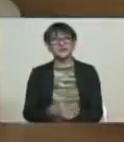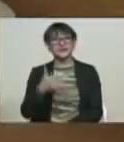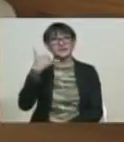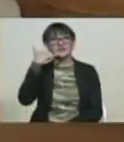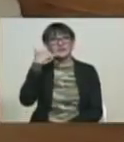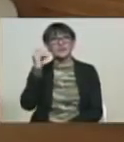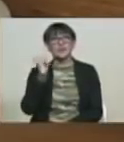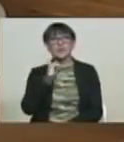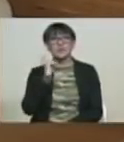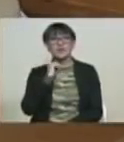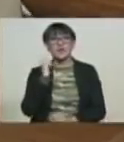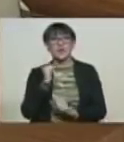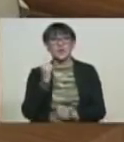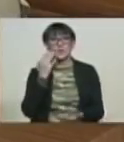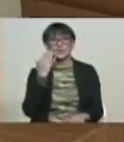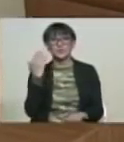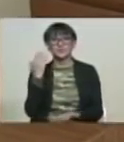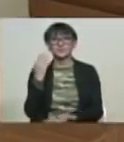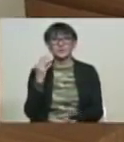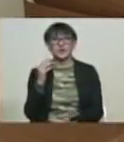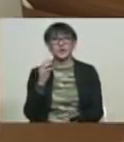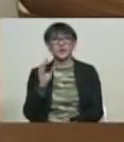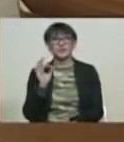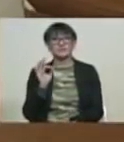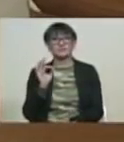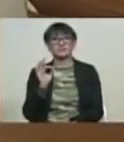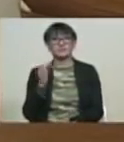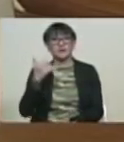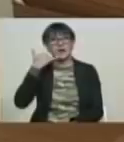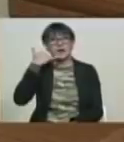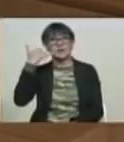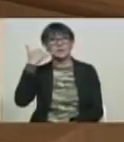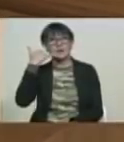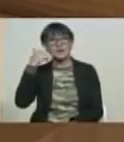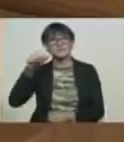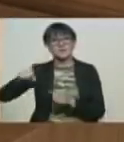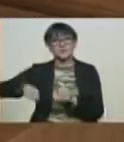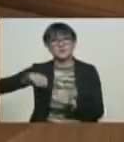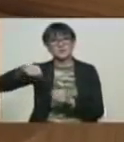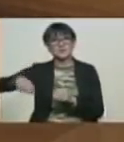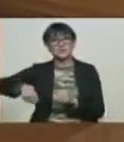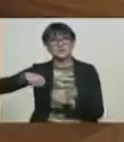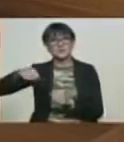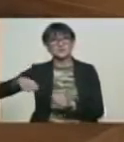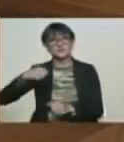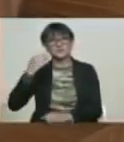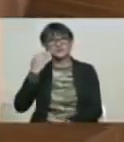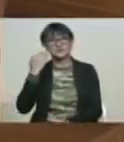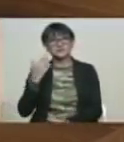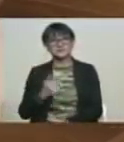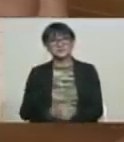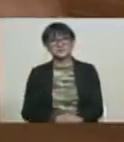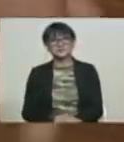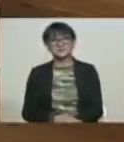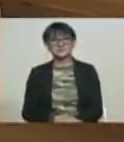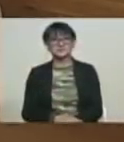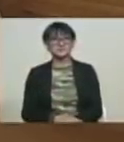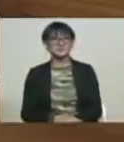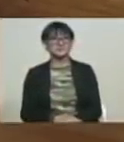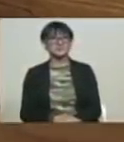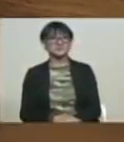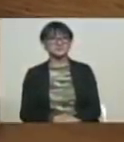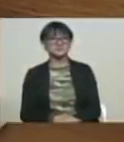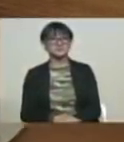Teléfono de magneto, mira. Original de este espacio. Para poder hablar uno tenía que darle aquí imaginas? Rum, rum, rum, rum, rum, rum,